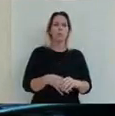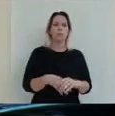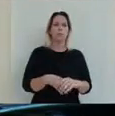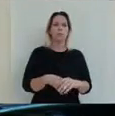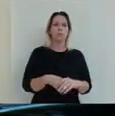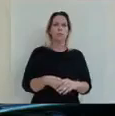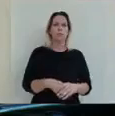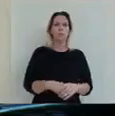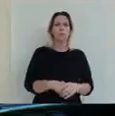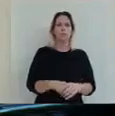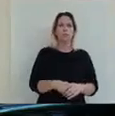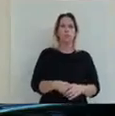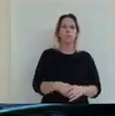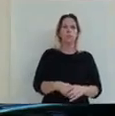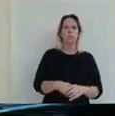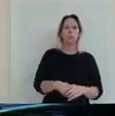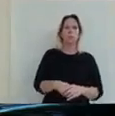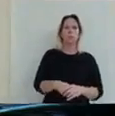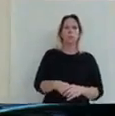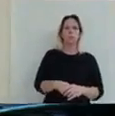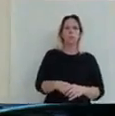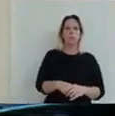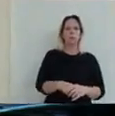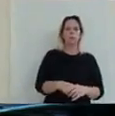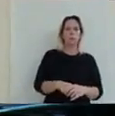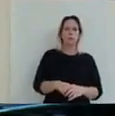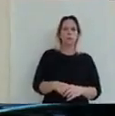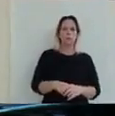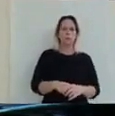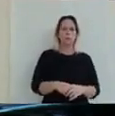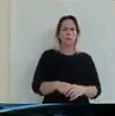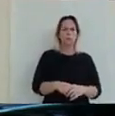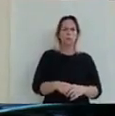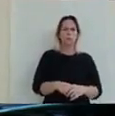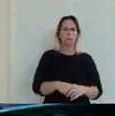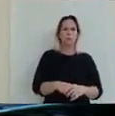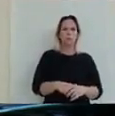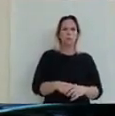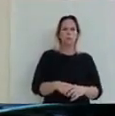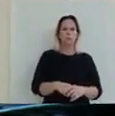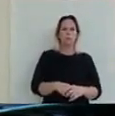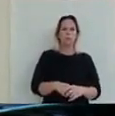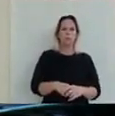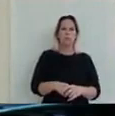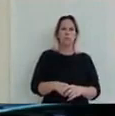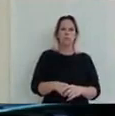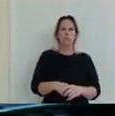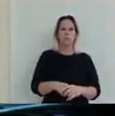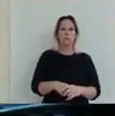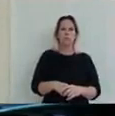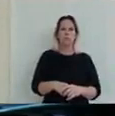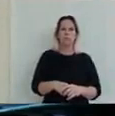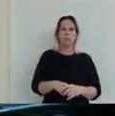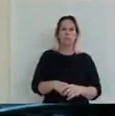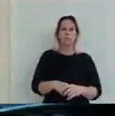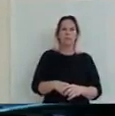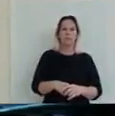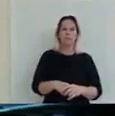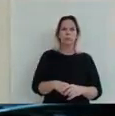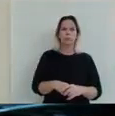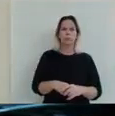y bueno, no hay problema, quien diga o no diga, es la moción de la concejal Moreira, no hay problema, pero acá habían dos mociones, tenían que ser